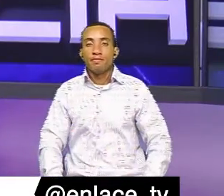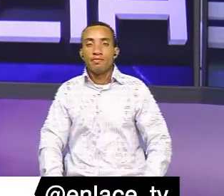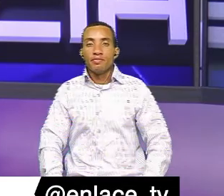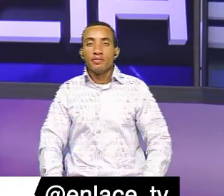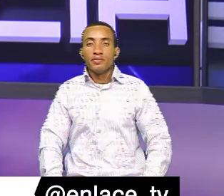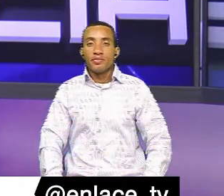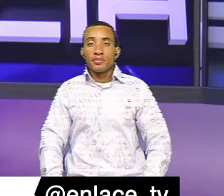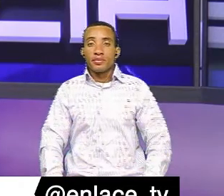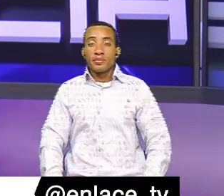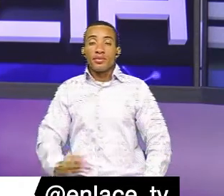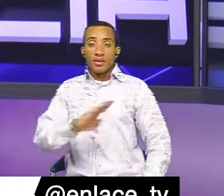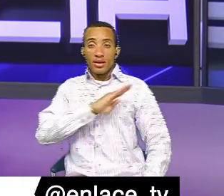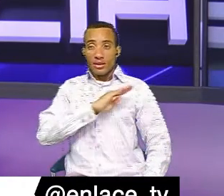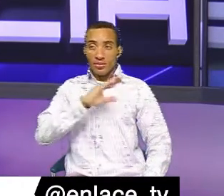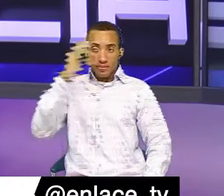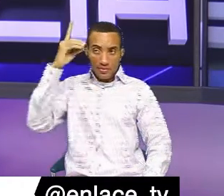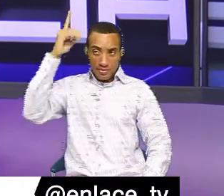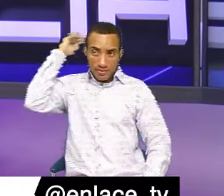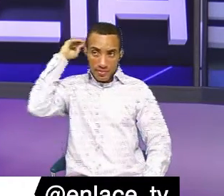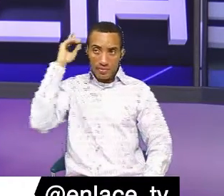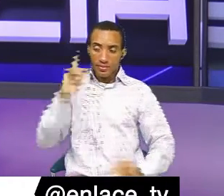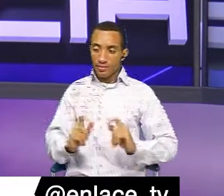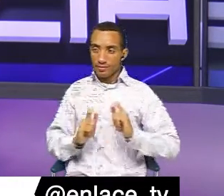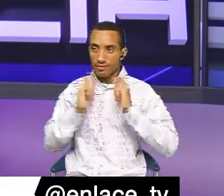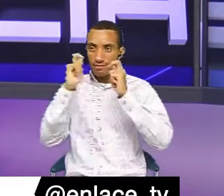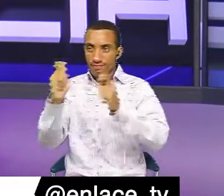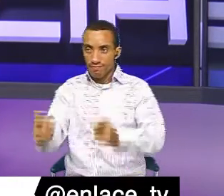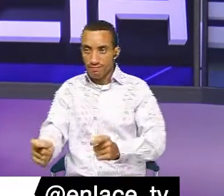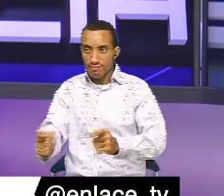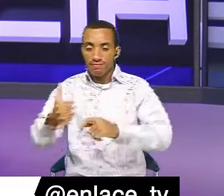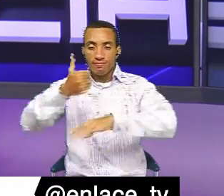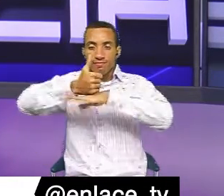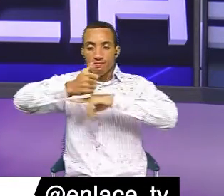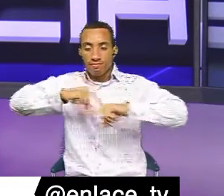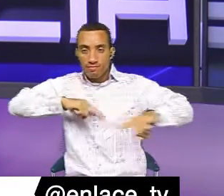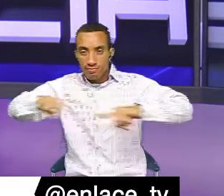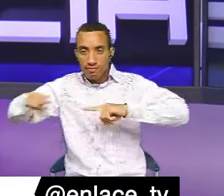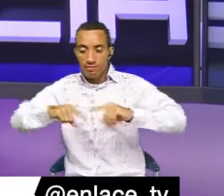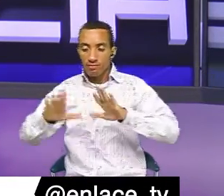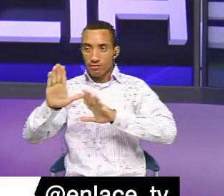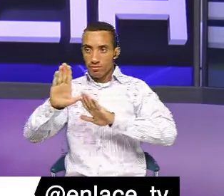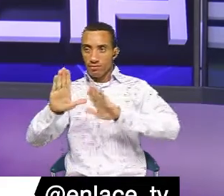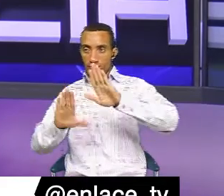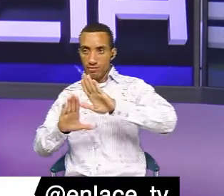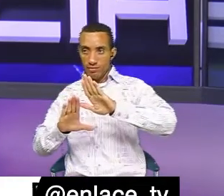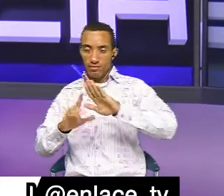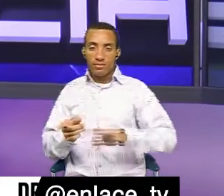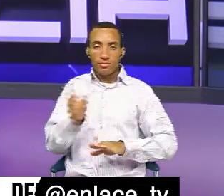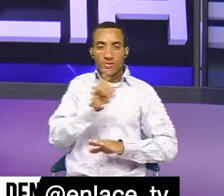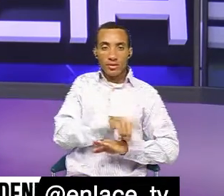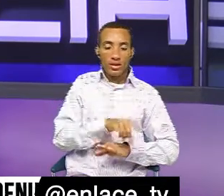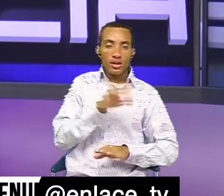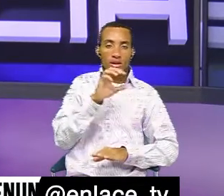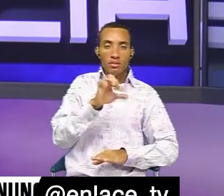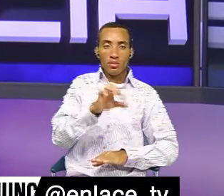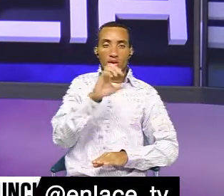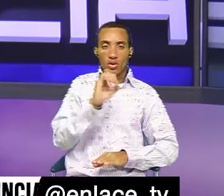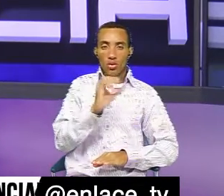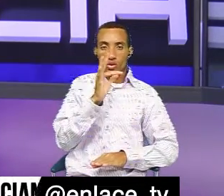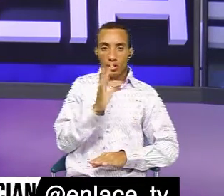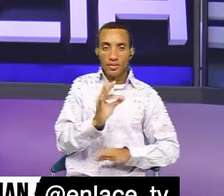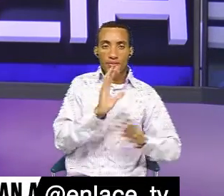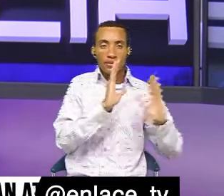El alcalde Darío Echeverri Serrano posesionó a la titular de la Secretaría de Desarrollo y al director para el Plan de Ordenamiento Territorial POT. También el